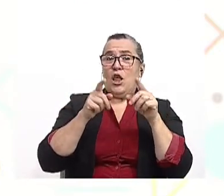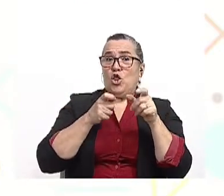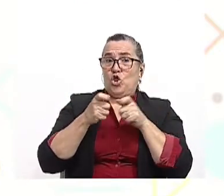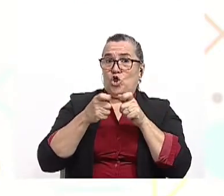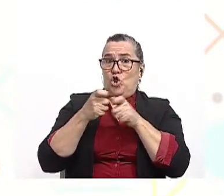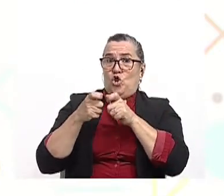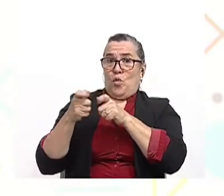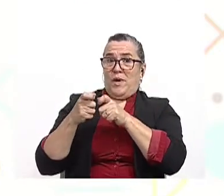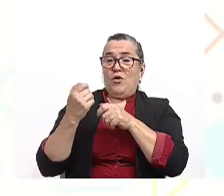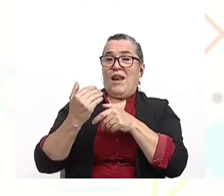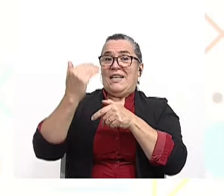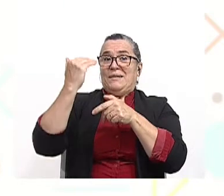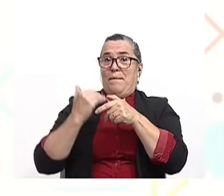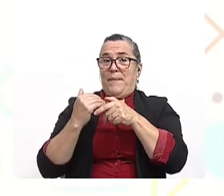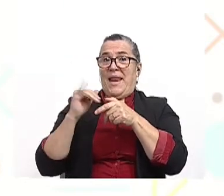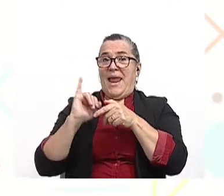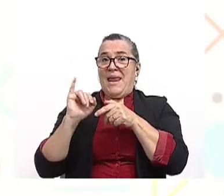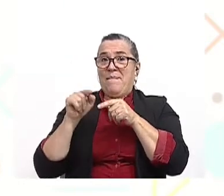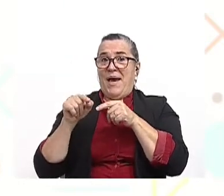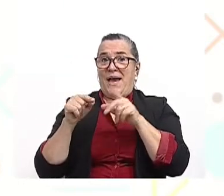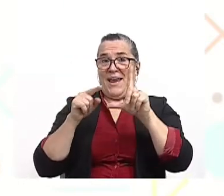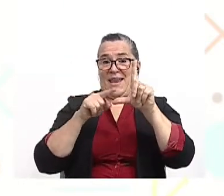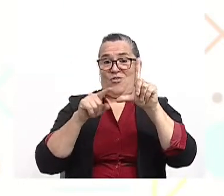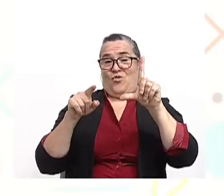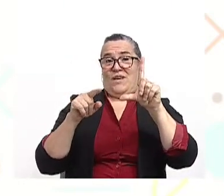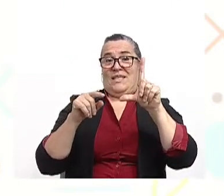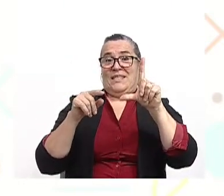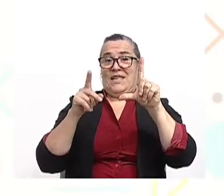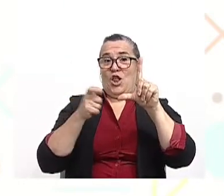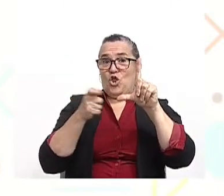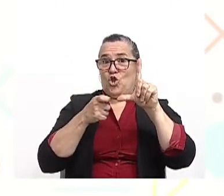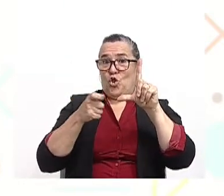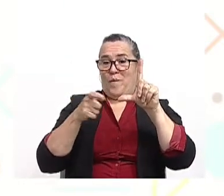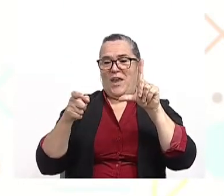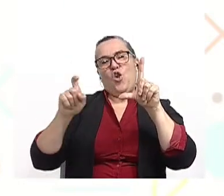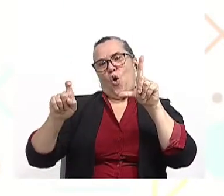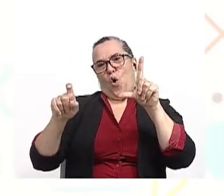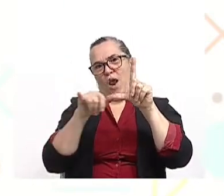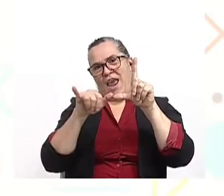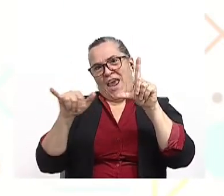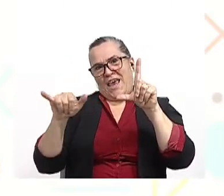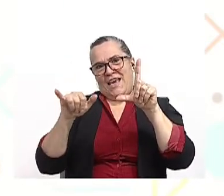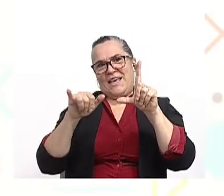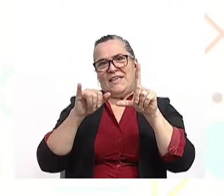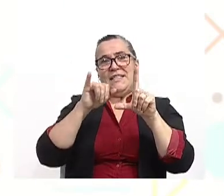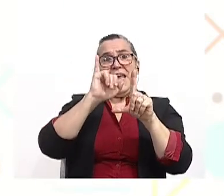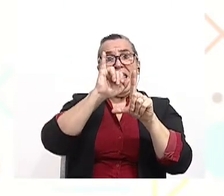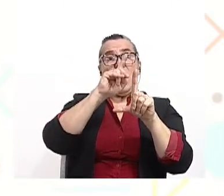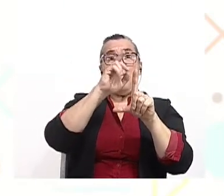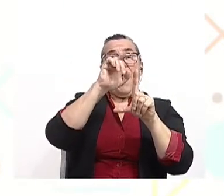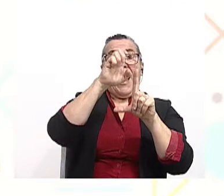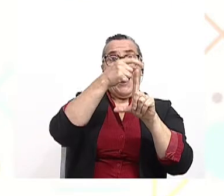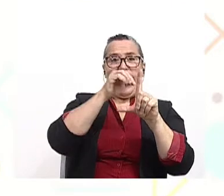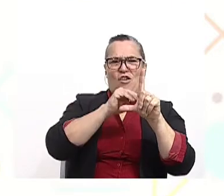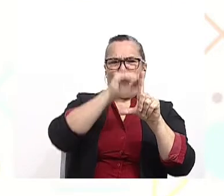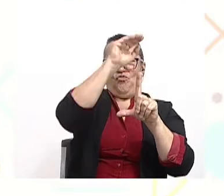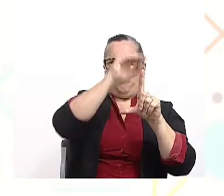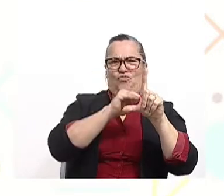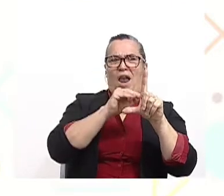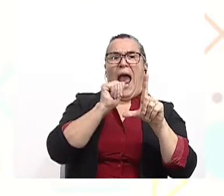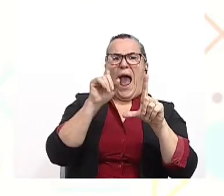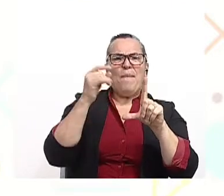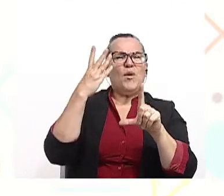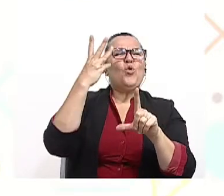las preimágenes. De acuerdo con lo que vimos en nuestras clases anteriores, ¿cómo se calcula el ámbito? ¿Lo recuerdan?